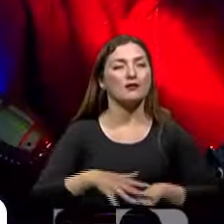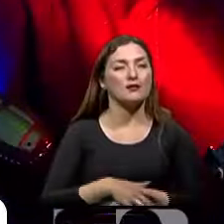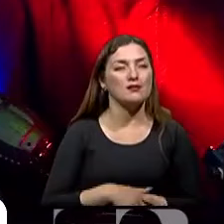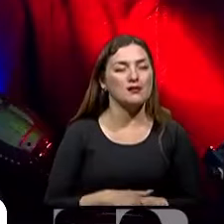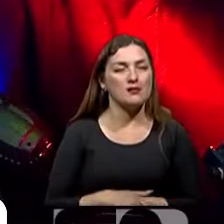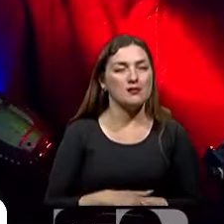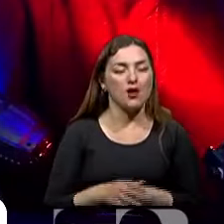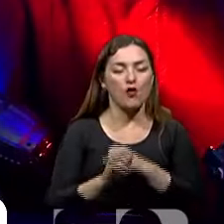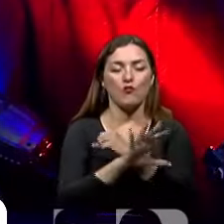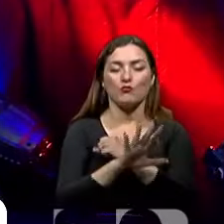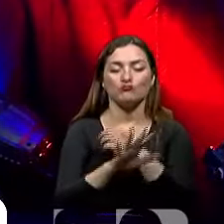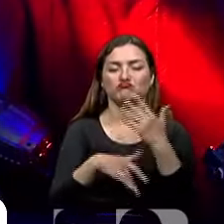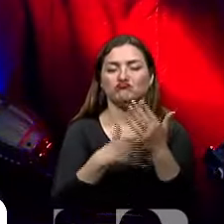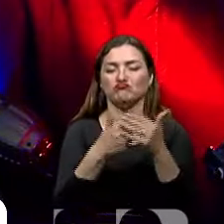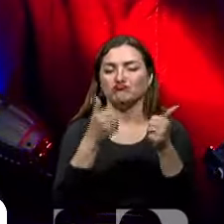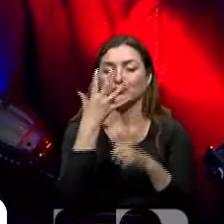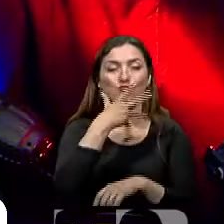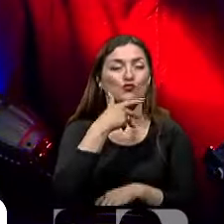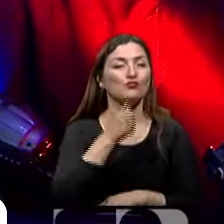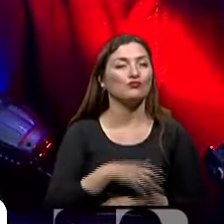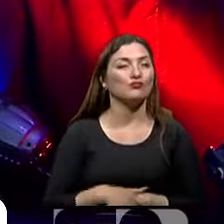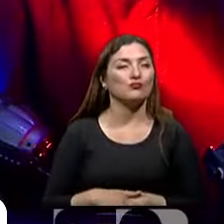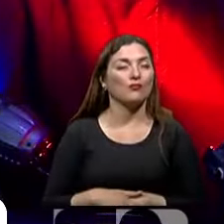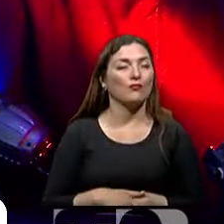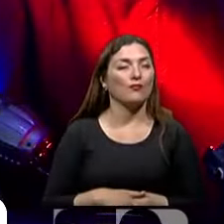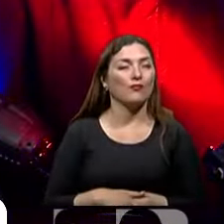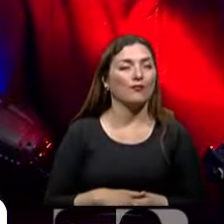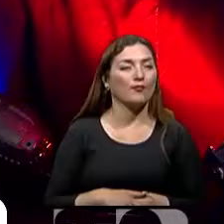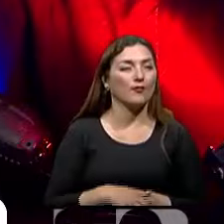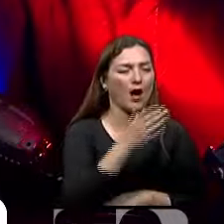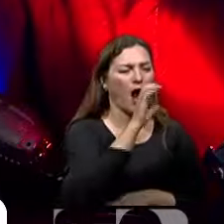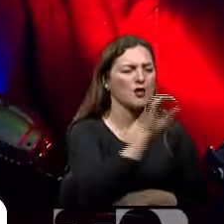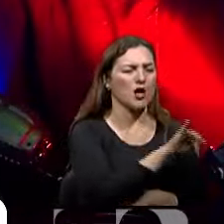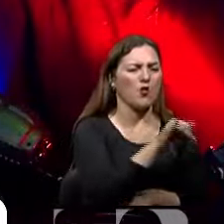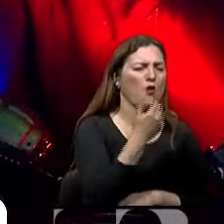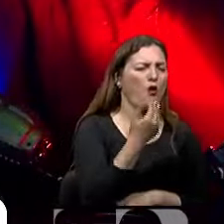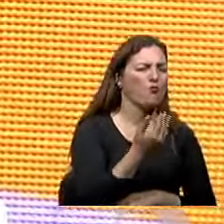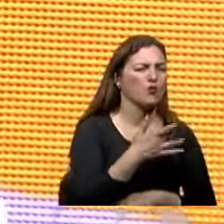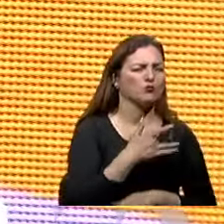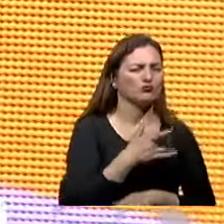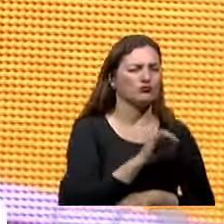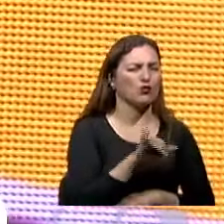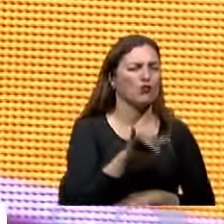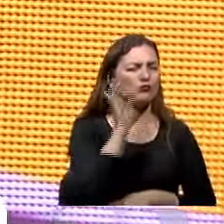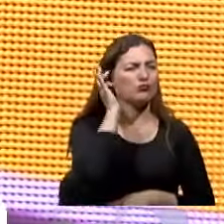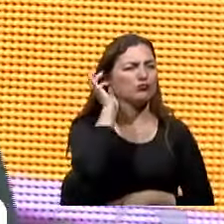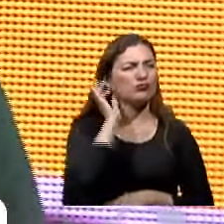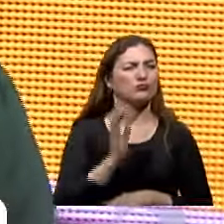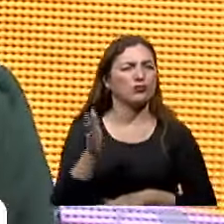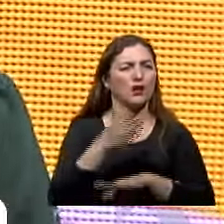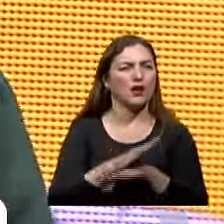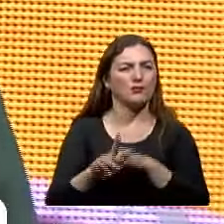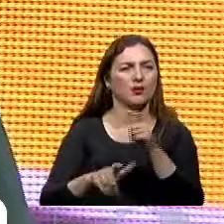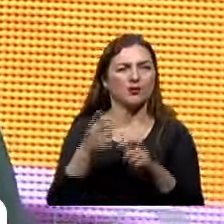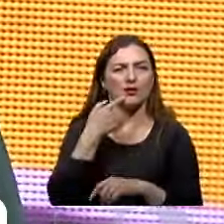la publicidad. Realmente fue algo muy hermoso. ¿Y cómo descubriste que podías cantar como Joy? Ya me lo habían dicho